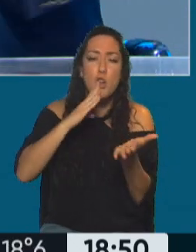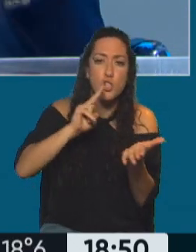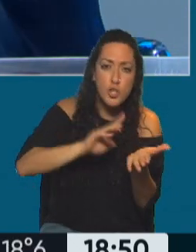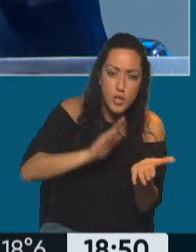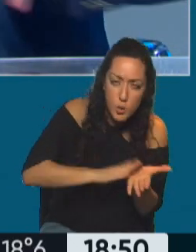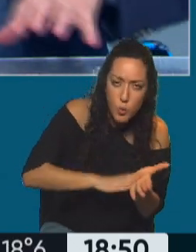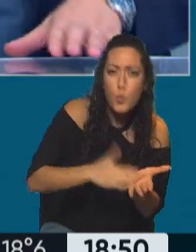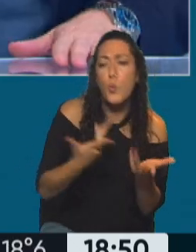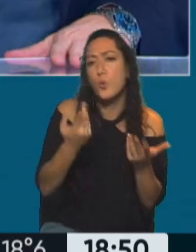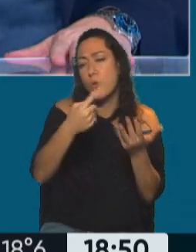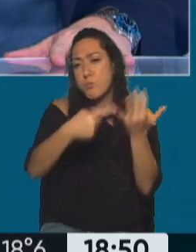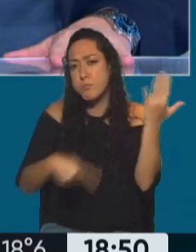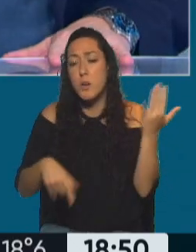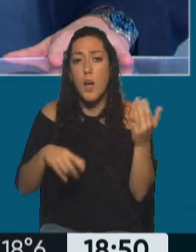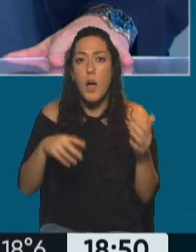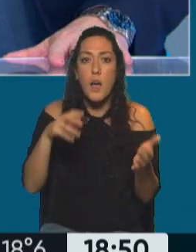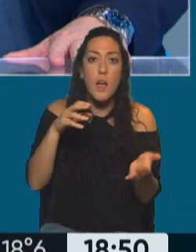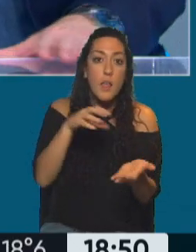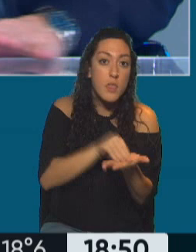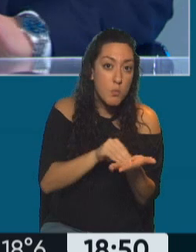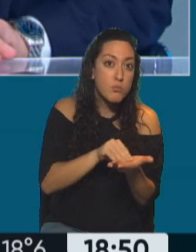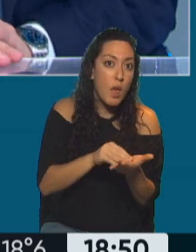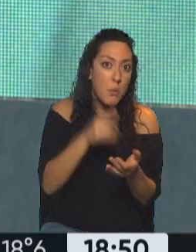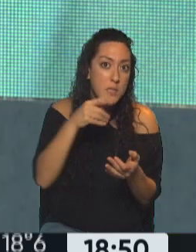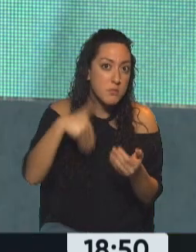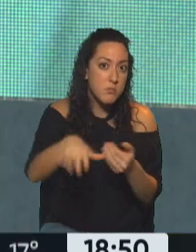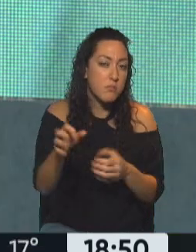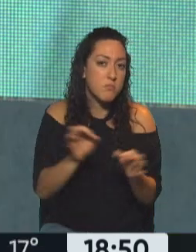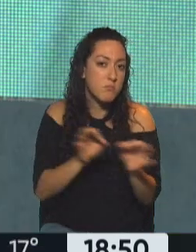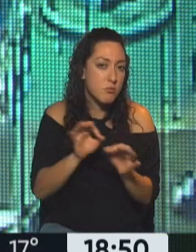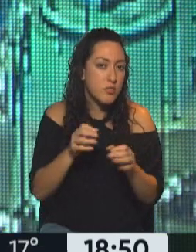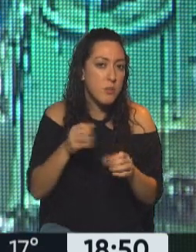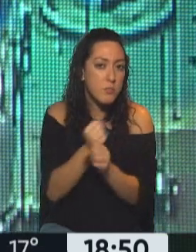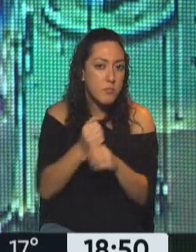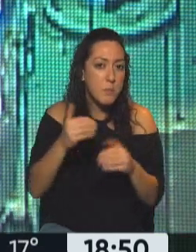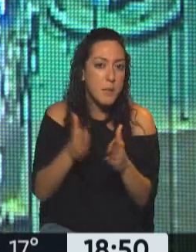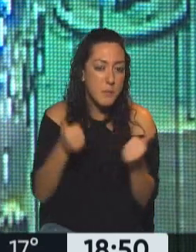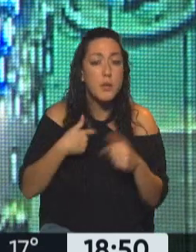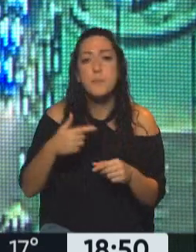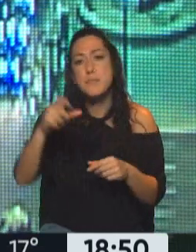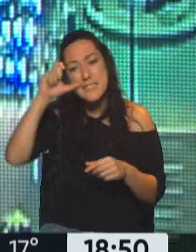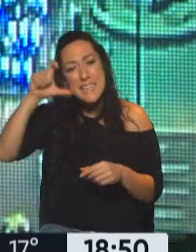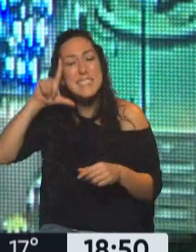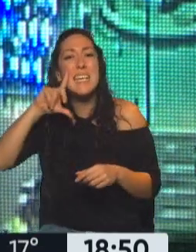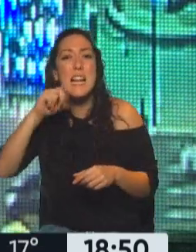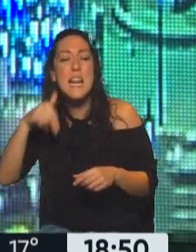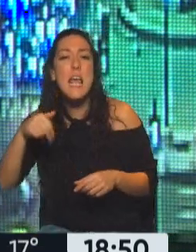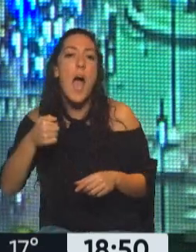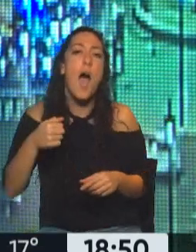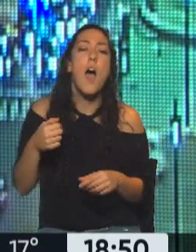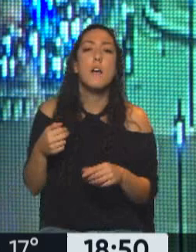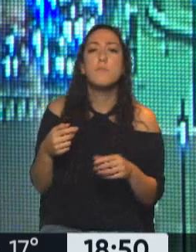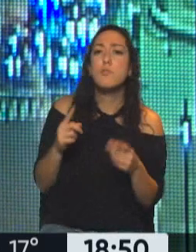como a medio camino en la cámara diputada así que entiendo yo que se van a hacer accesibles bien muy bien muy bien con